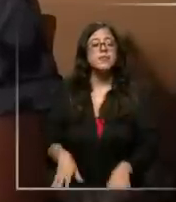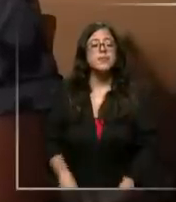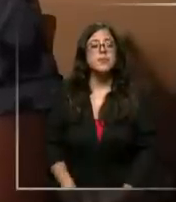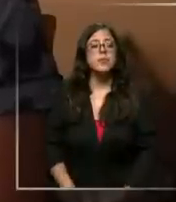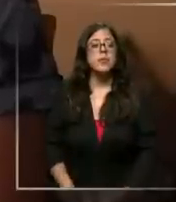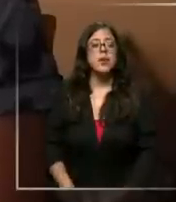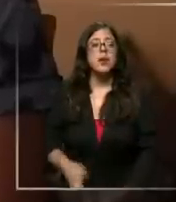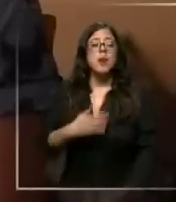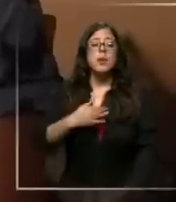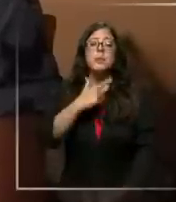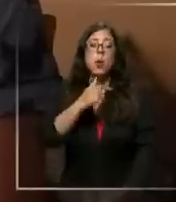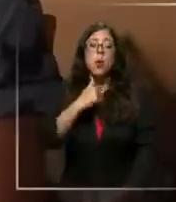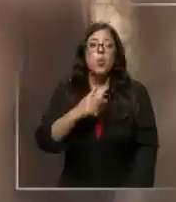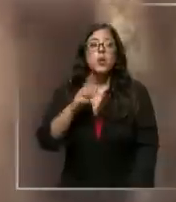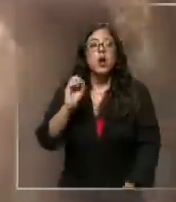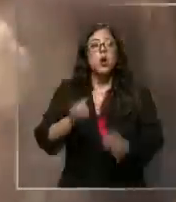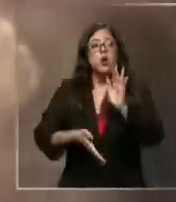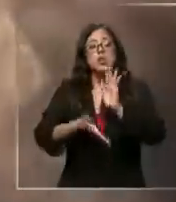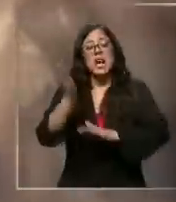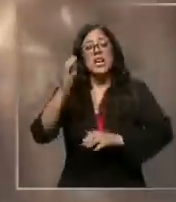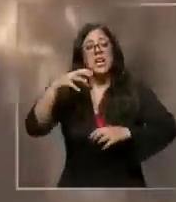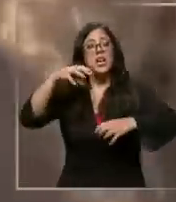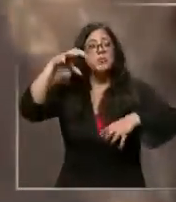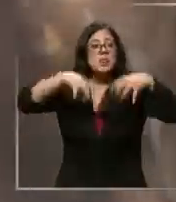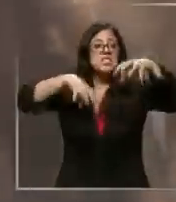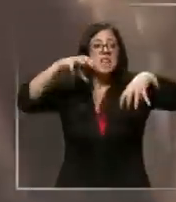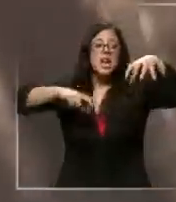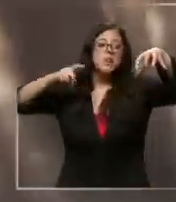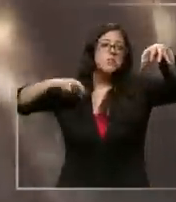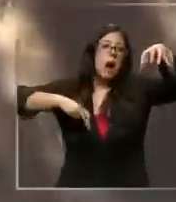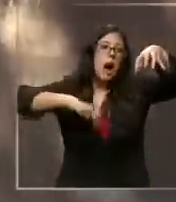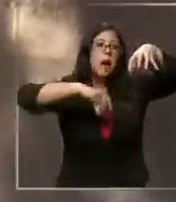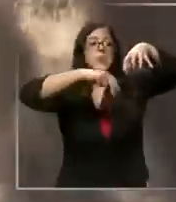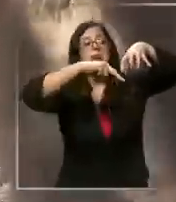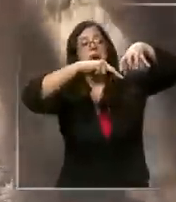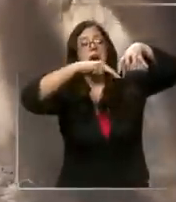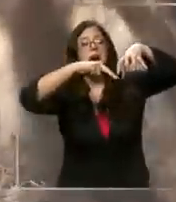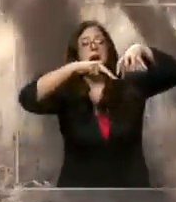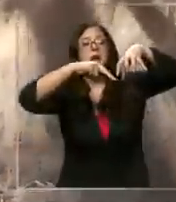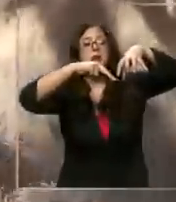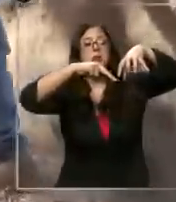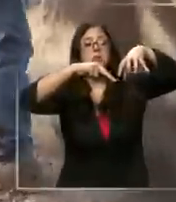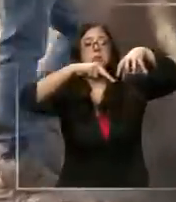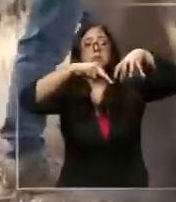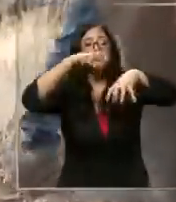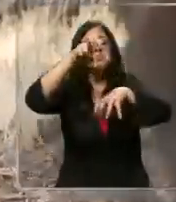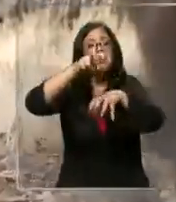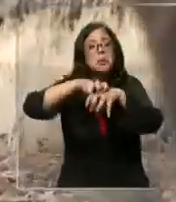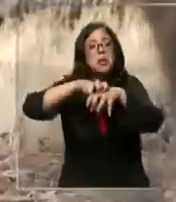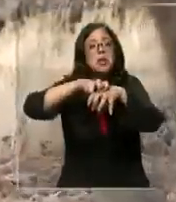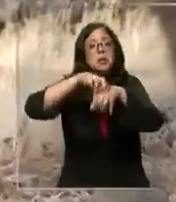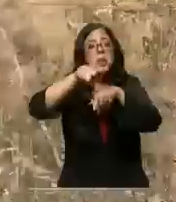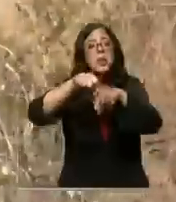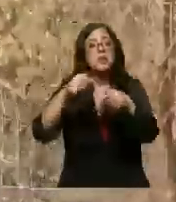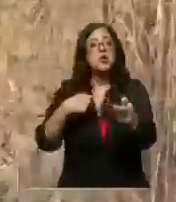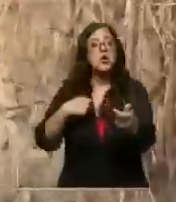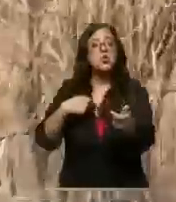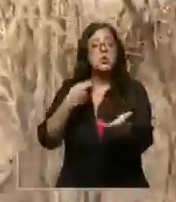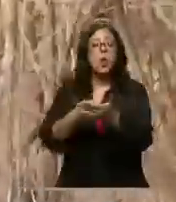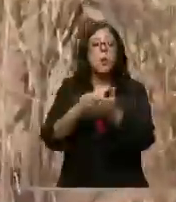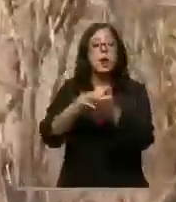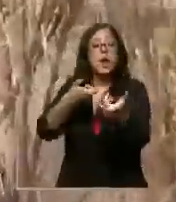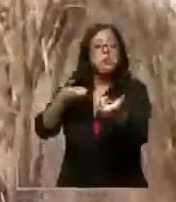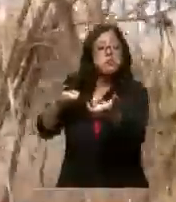o salir al aire libre al cerro a caminar a quedarme en hacer y bueno me compré un